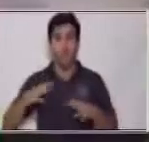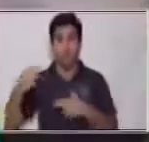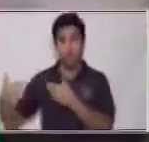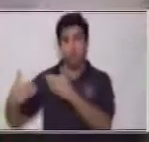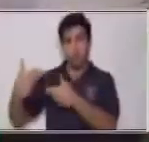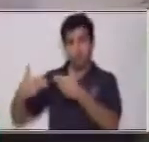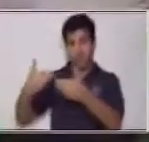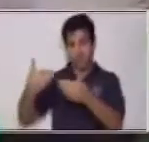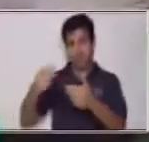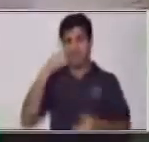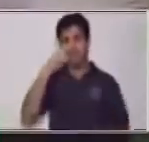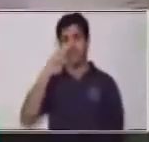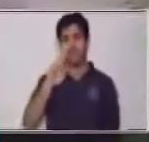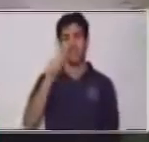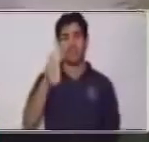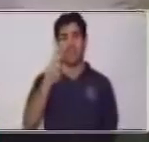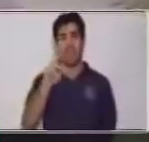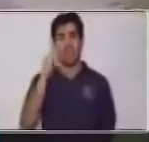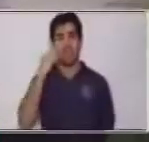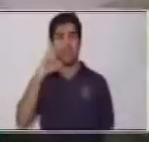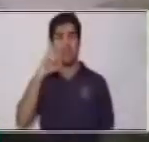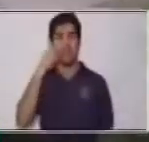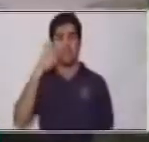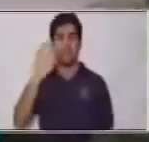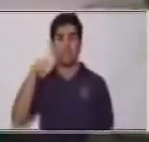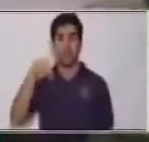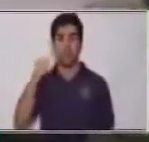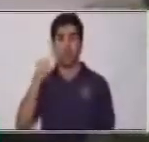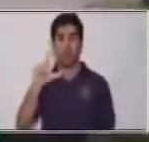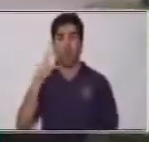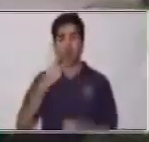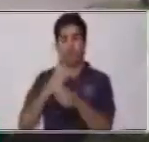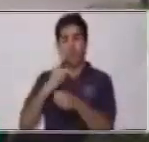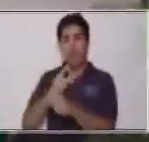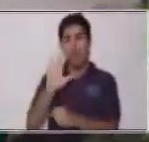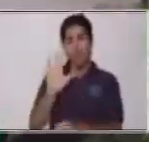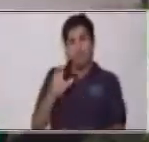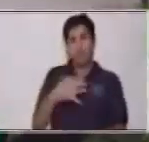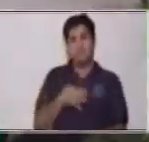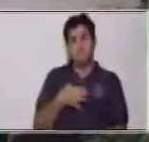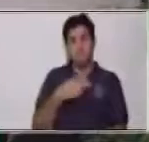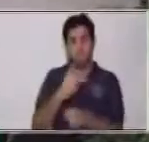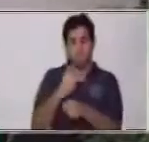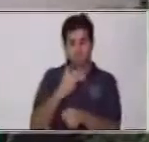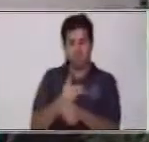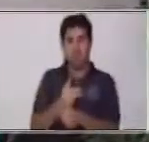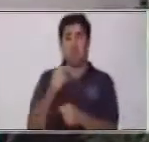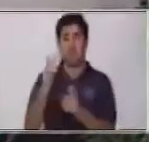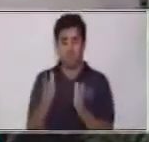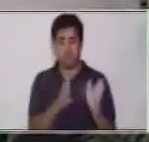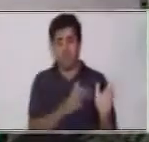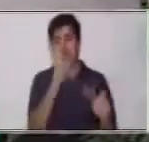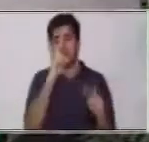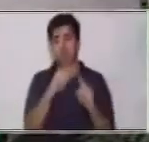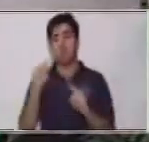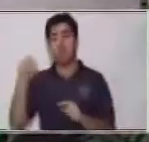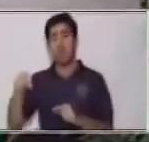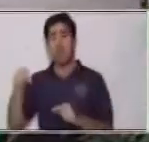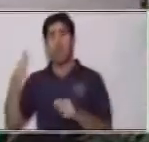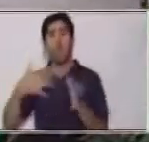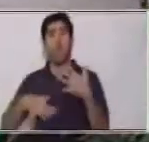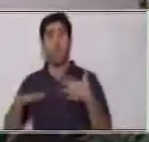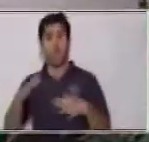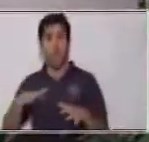Víctor y compararlos con los juegos actuales de hoy en día. Que tú redactes